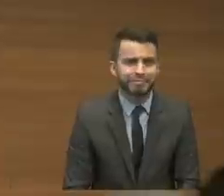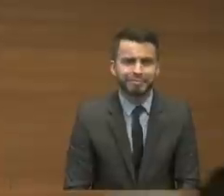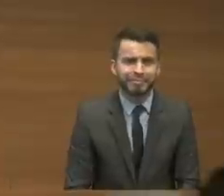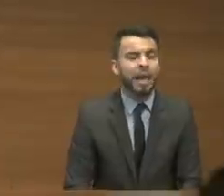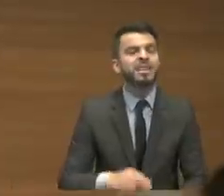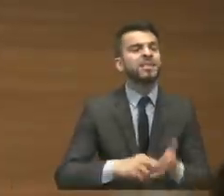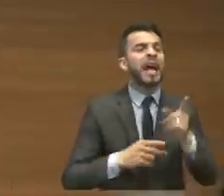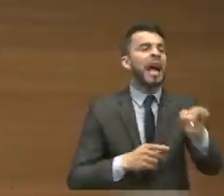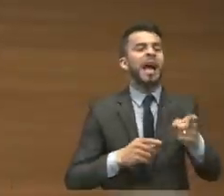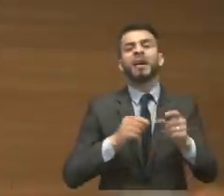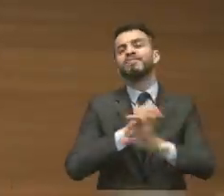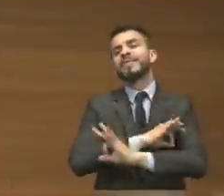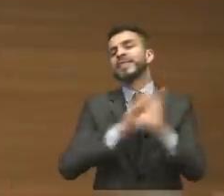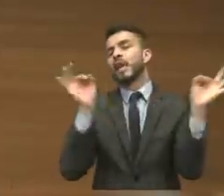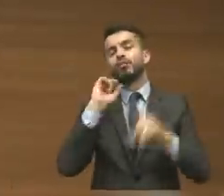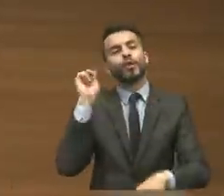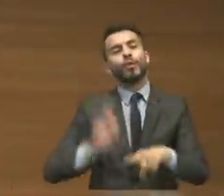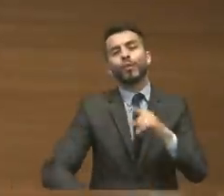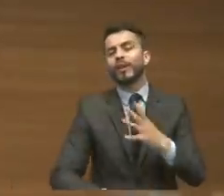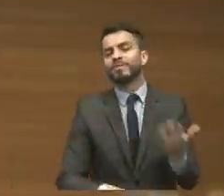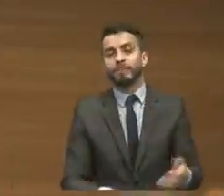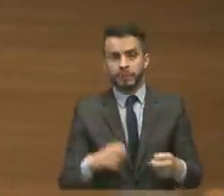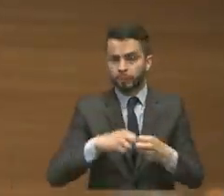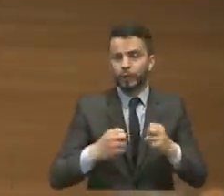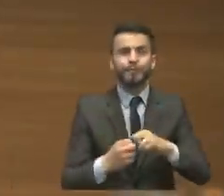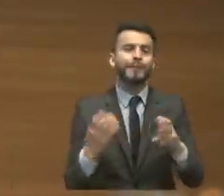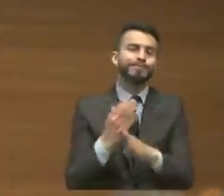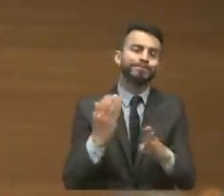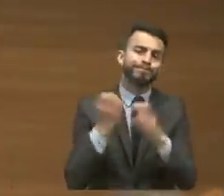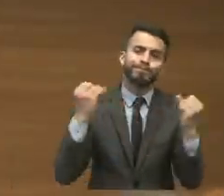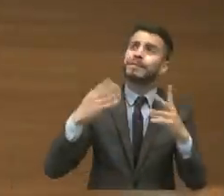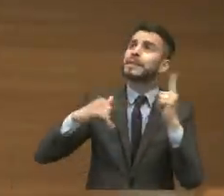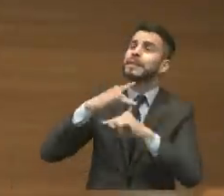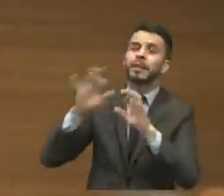menos eficiente, más problemático, más contaminante